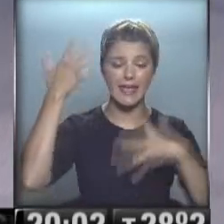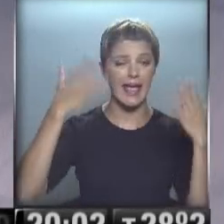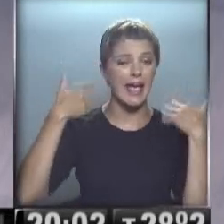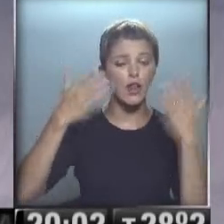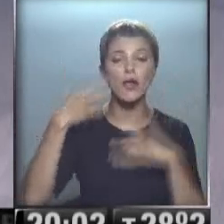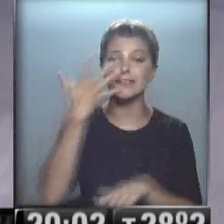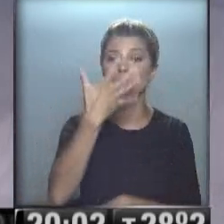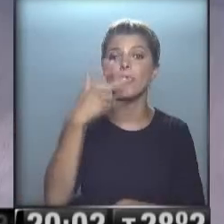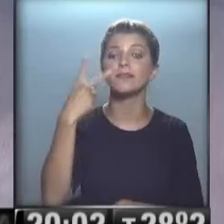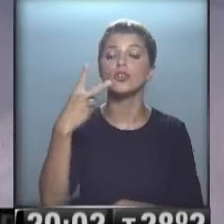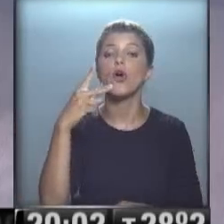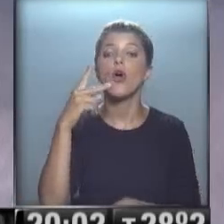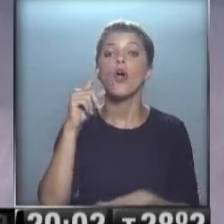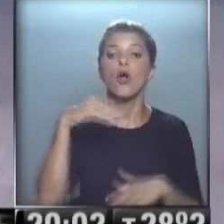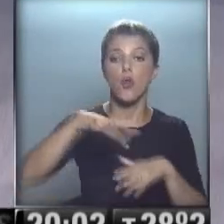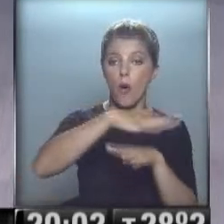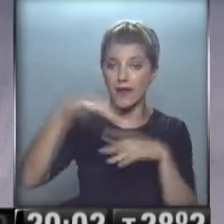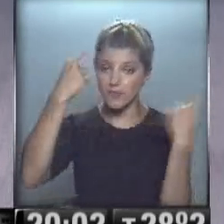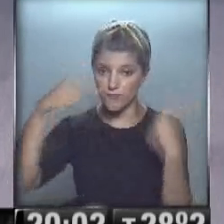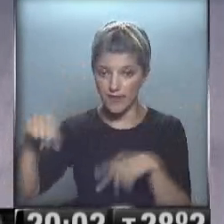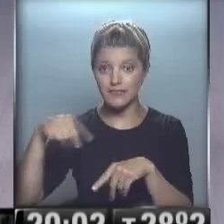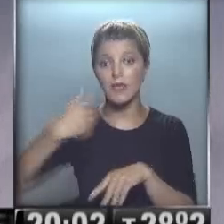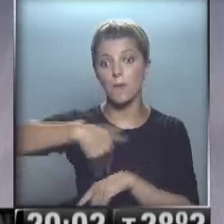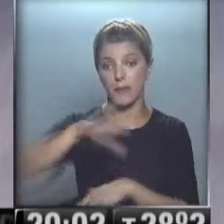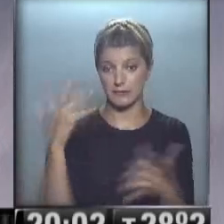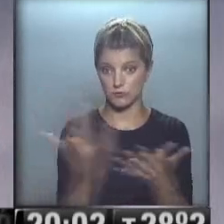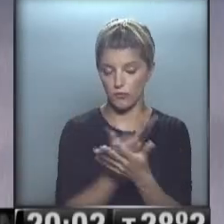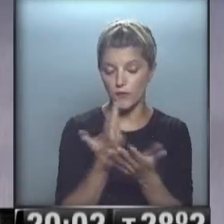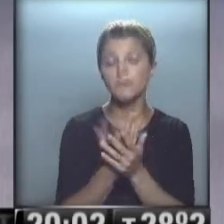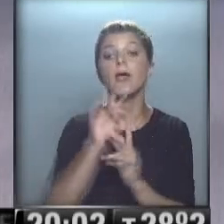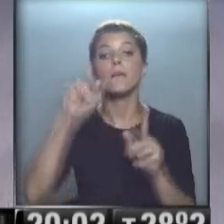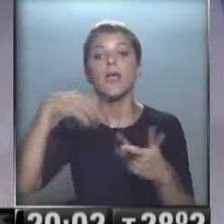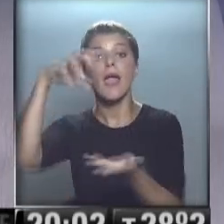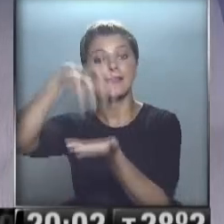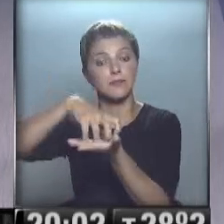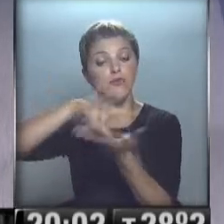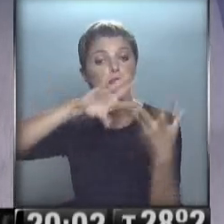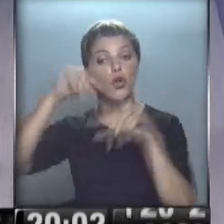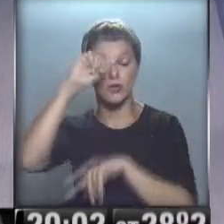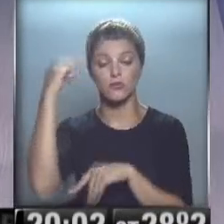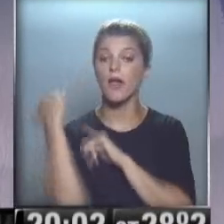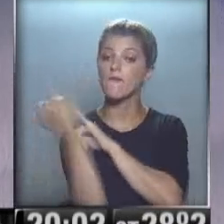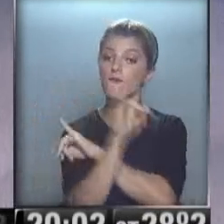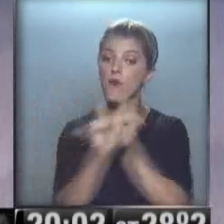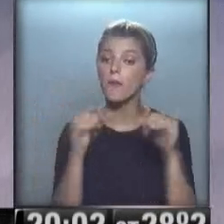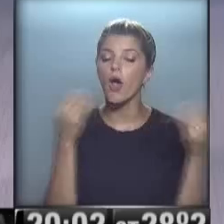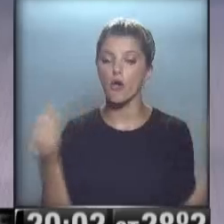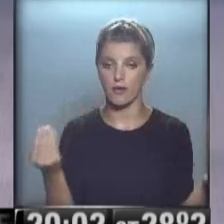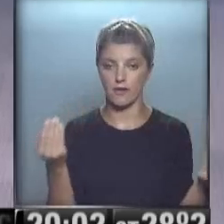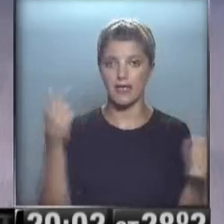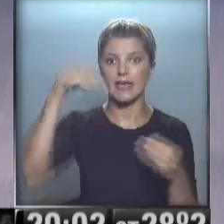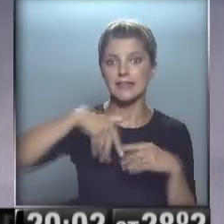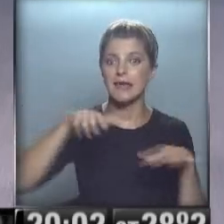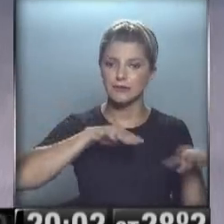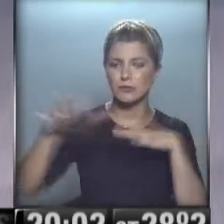unas 52 localidades argentinas Bueno al respecto hablaron desde el servicio meteorológico nacional indicaron que se trata de la